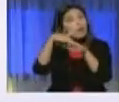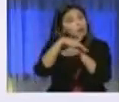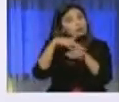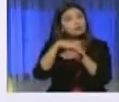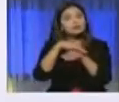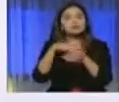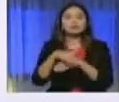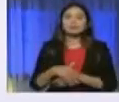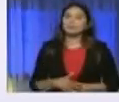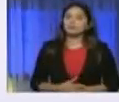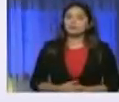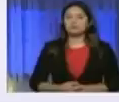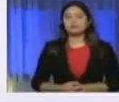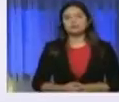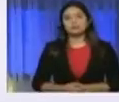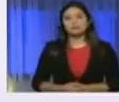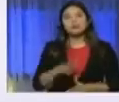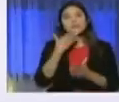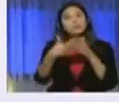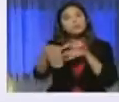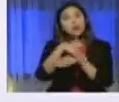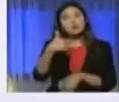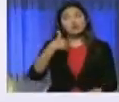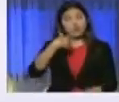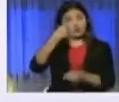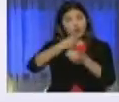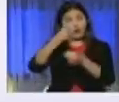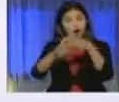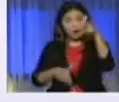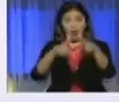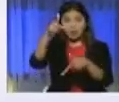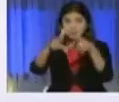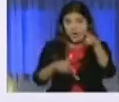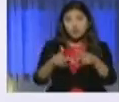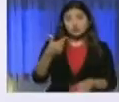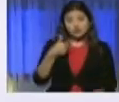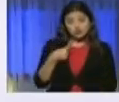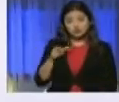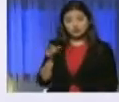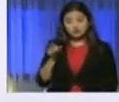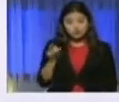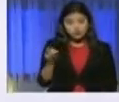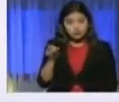Pido perdón, porque yo cuando trabajaba en el metro utilizaba mi ticket